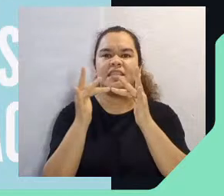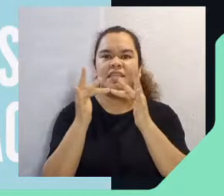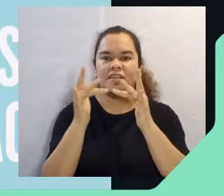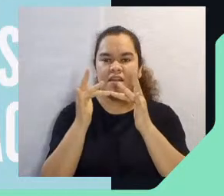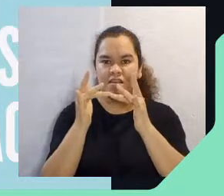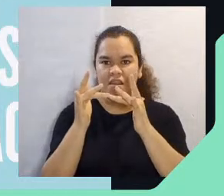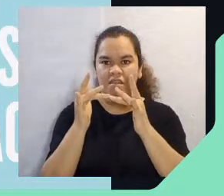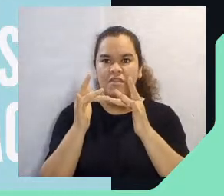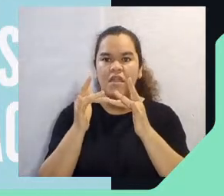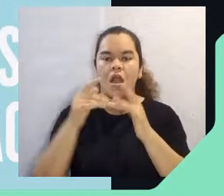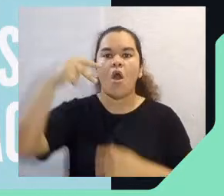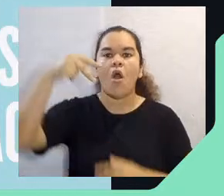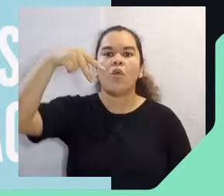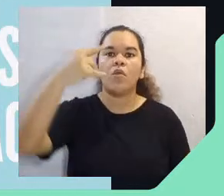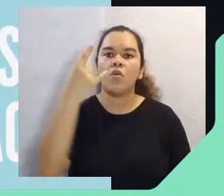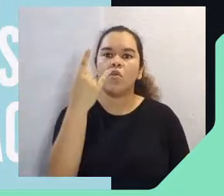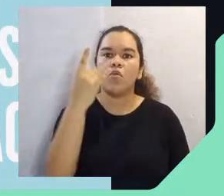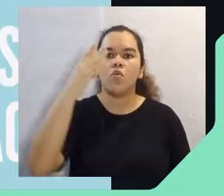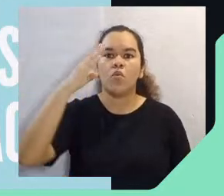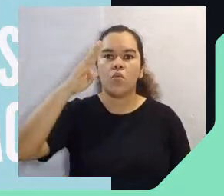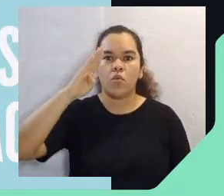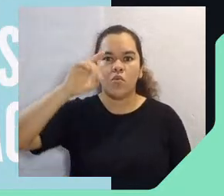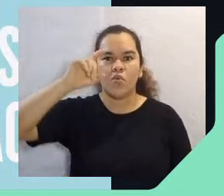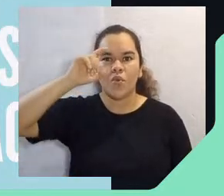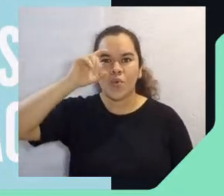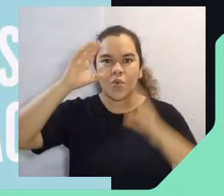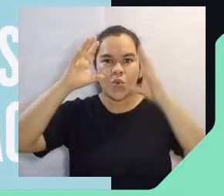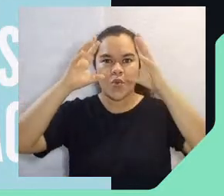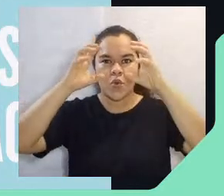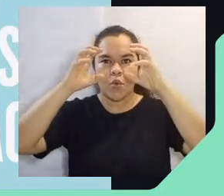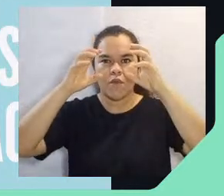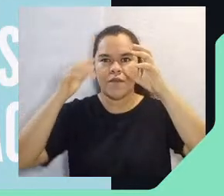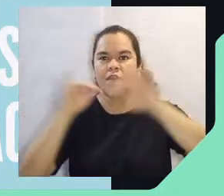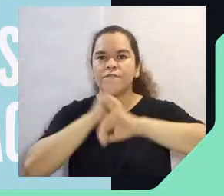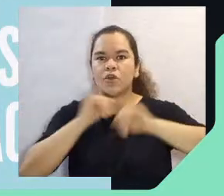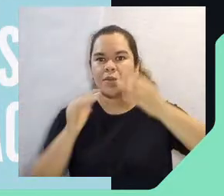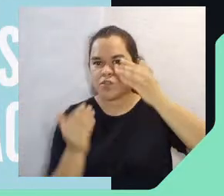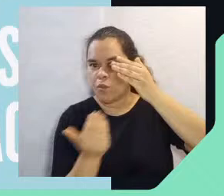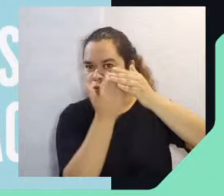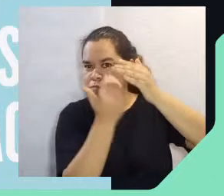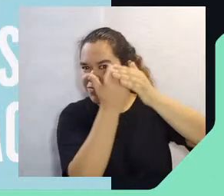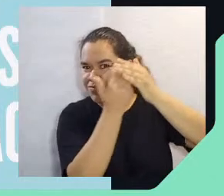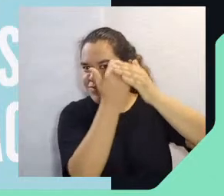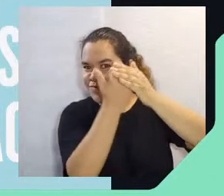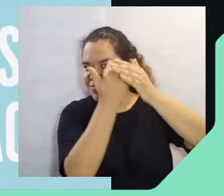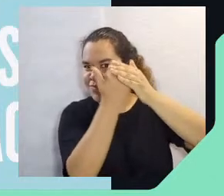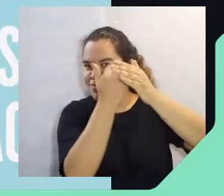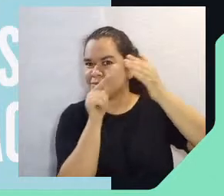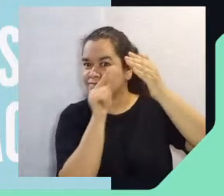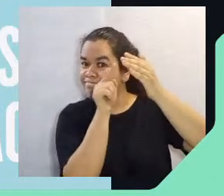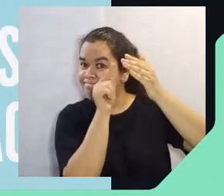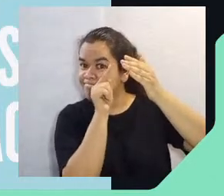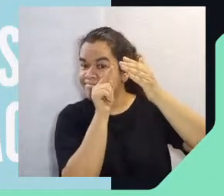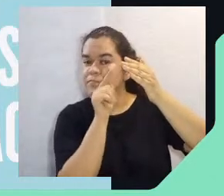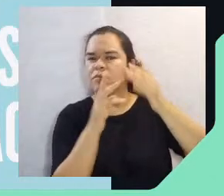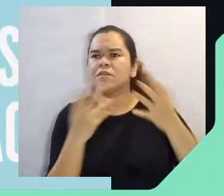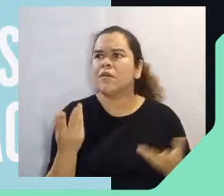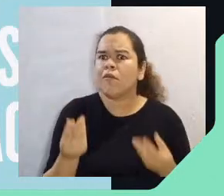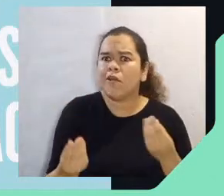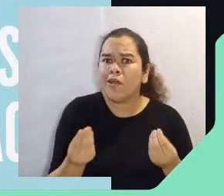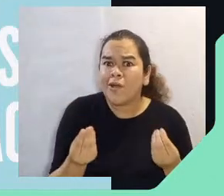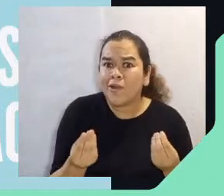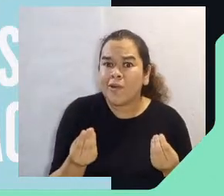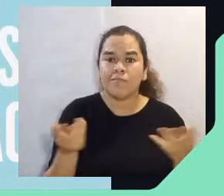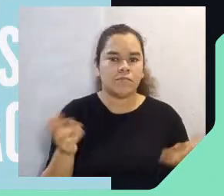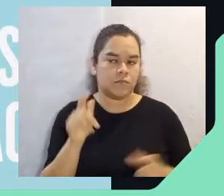nuestros documentos compartidos. Bueno, ¿cómo se implementa esta infraestructura en la nube? ¿Cómo hacemos